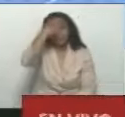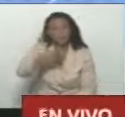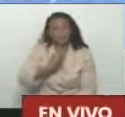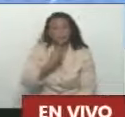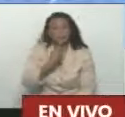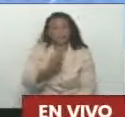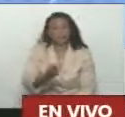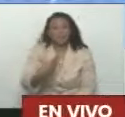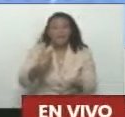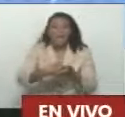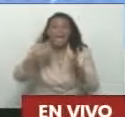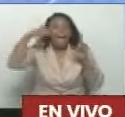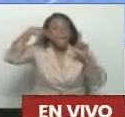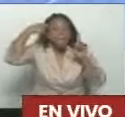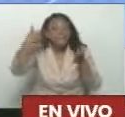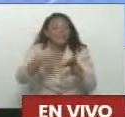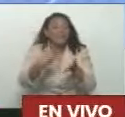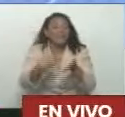tengo el video.